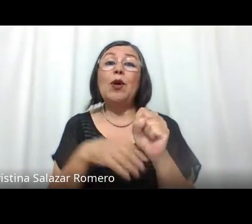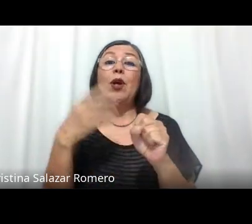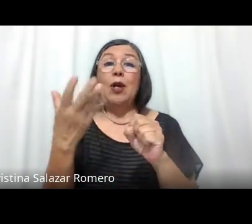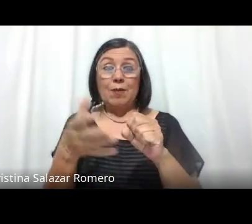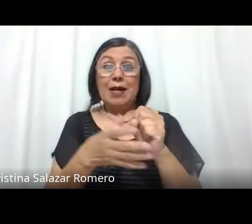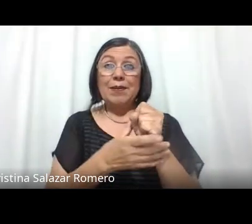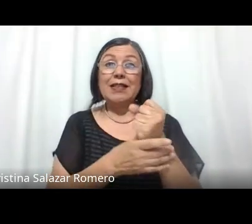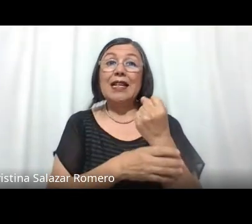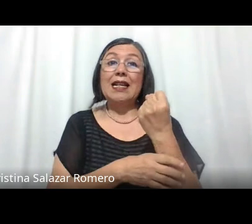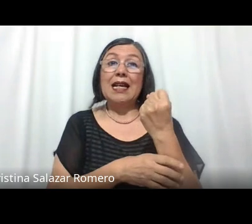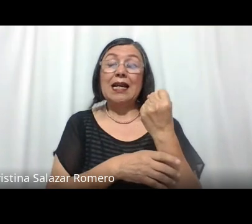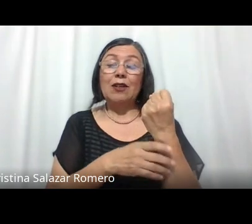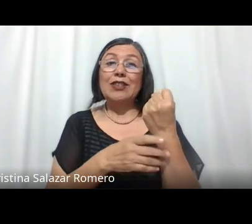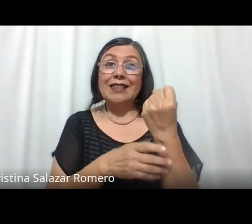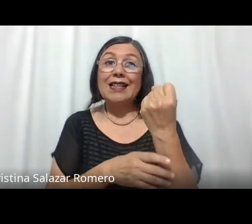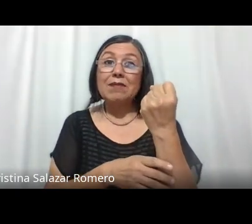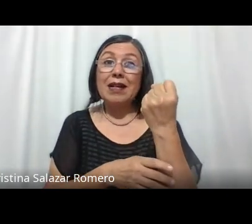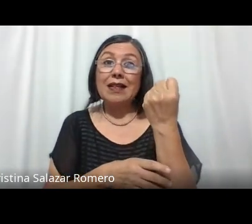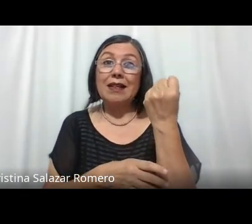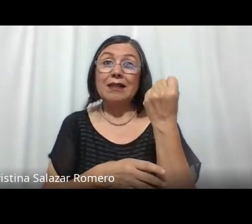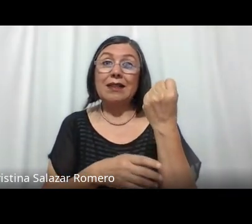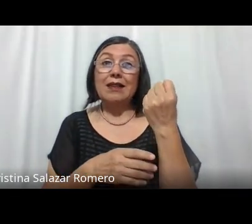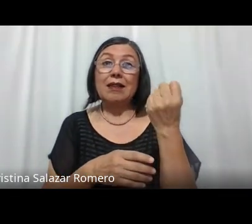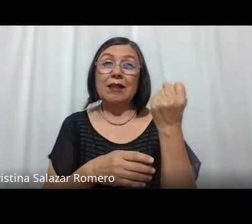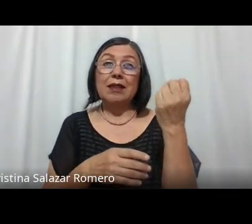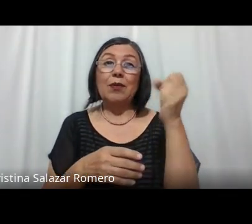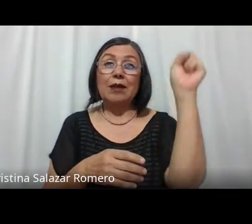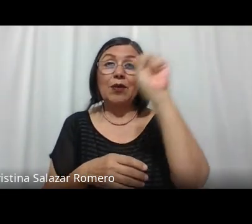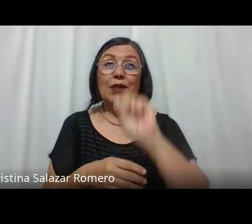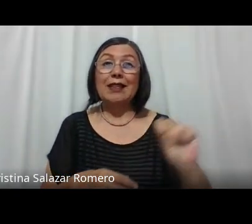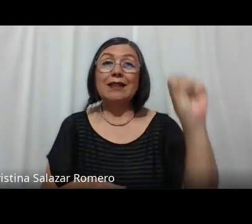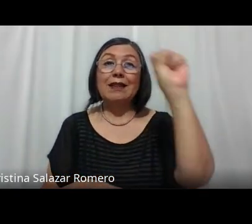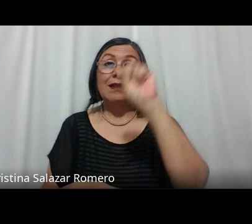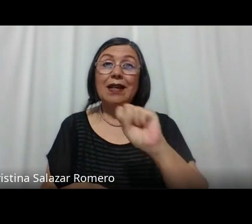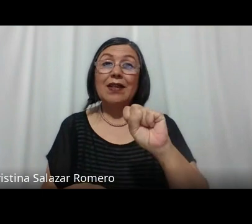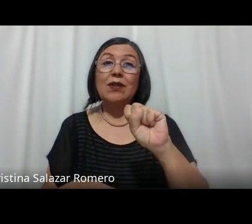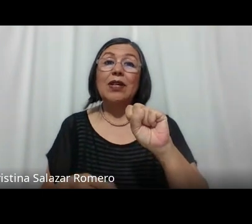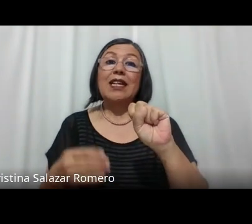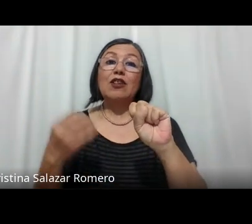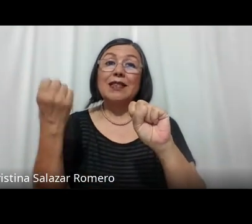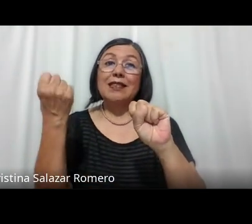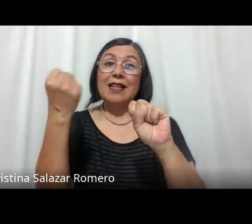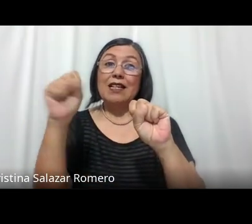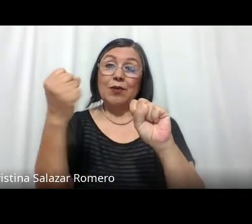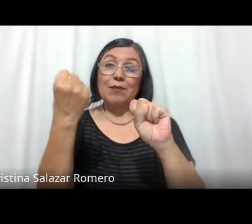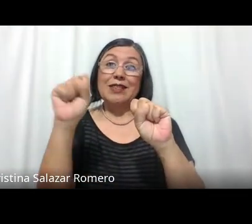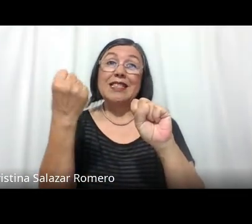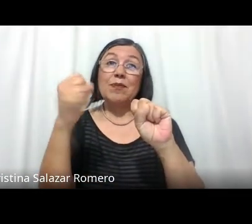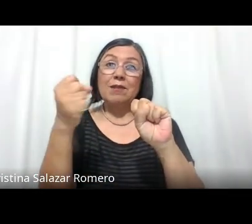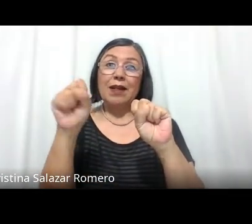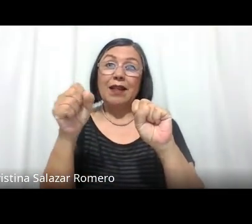ejemplo, aprenden los días de la semana, ¿sí? Por ejemplo, la seña de sábado y los meses del año, por